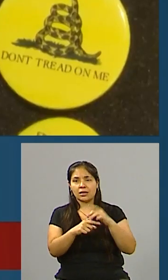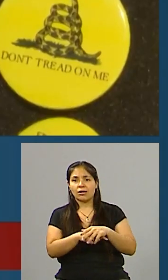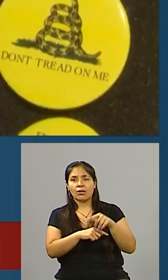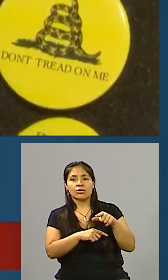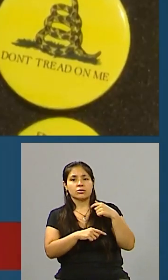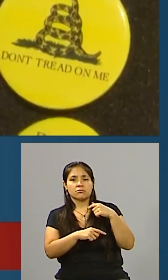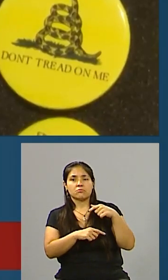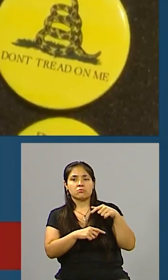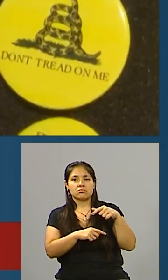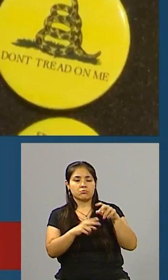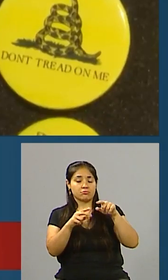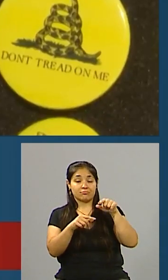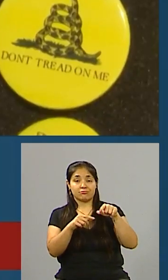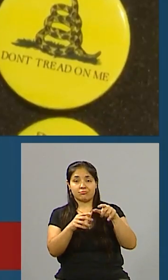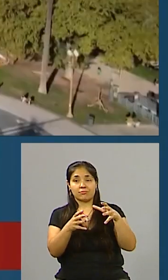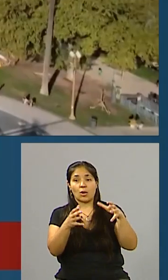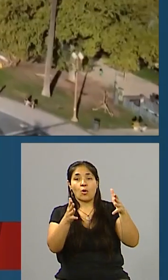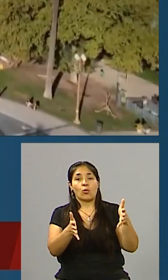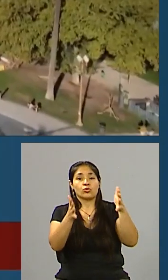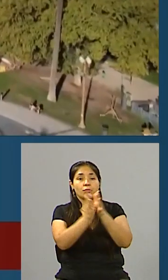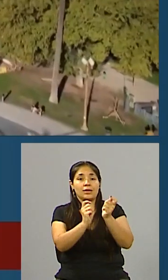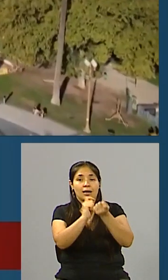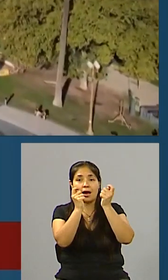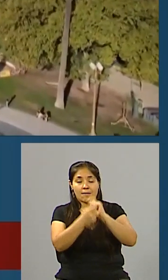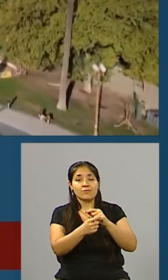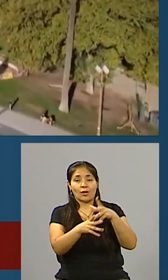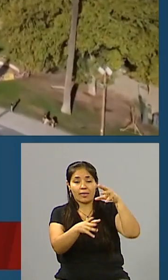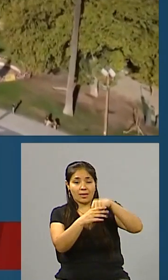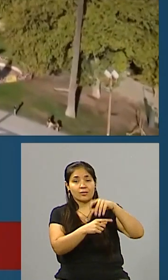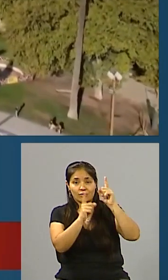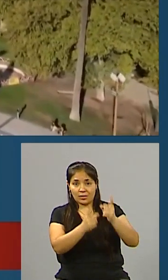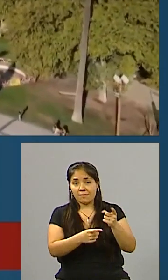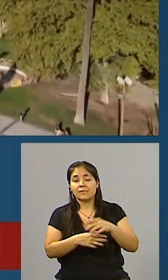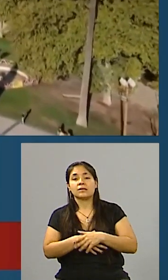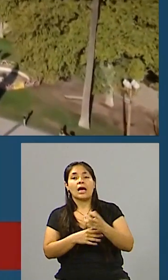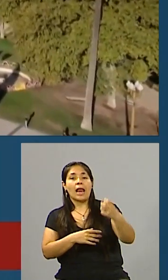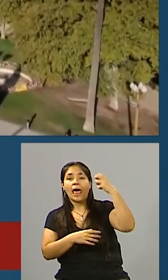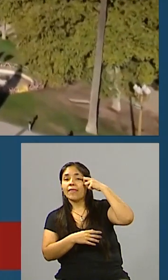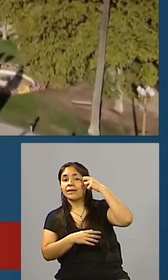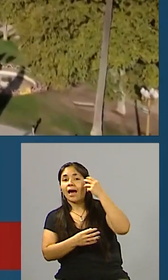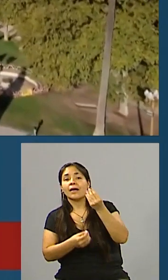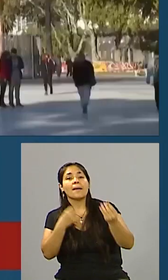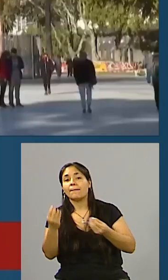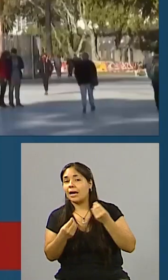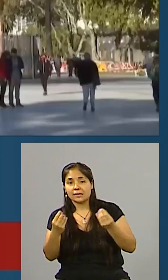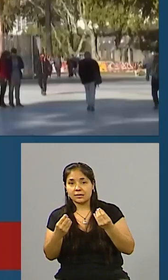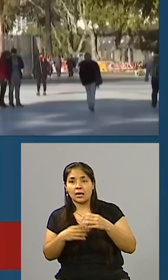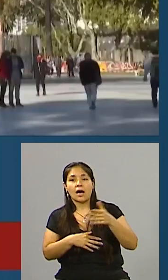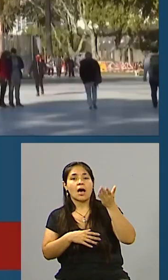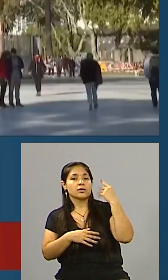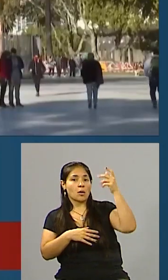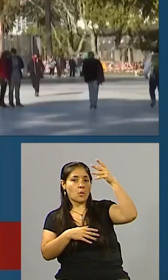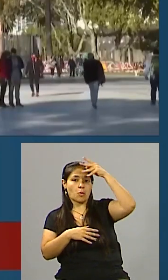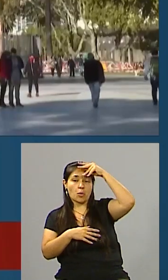ya sale de esta alianza de Juntos por el Cambio, pero ¿qué va a pasar también con el radicalismo? Porque mucho se hablaba de, cuando Bullrich mostraba